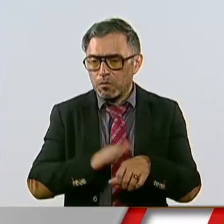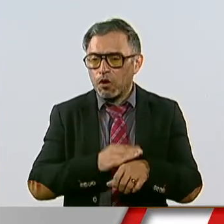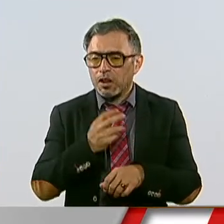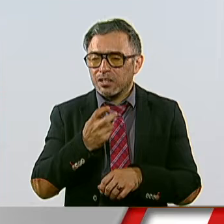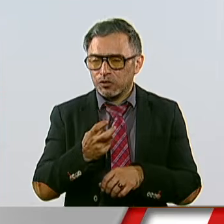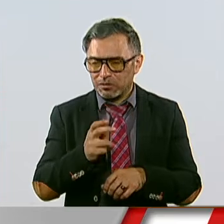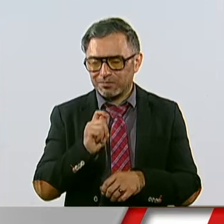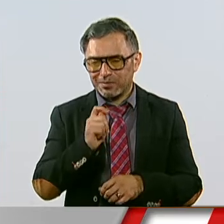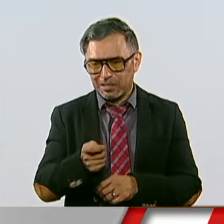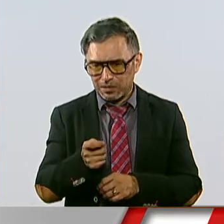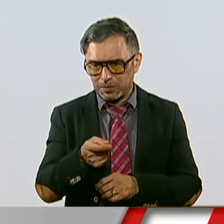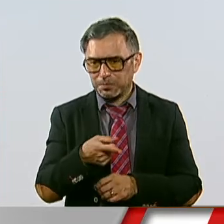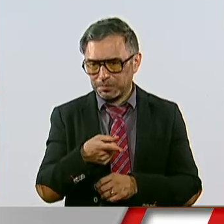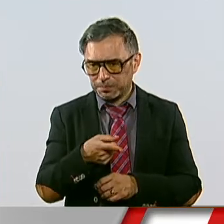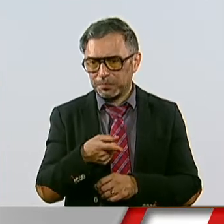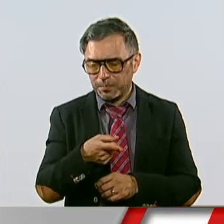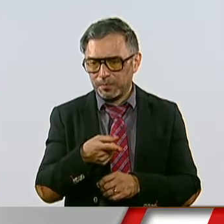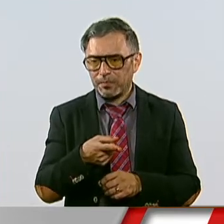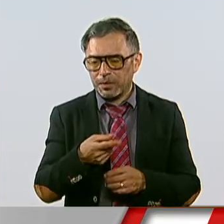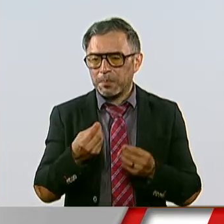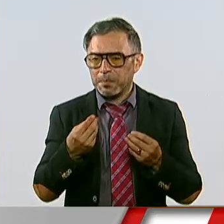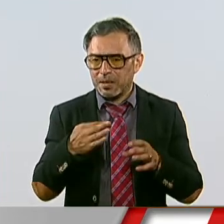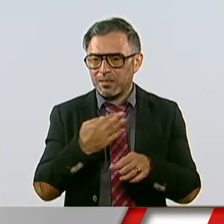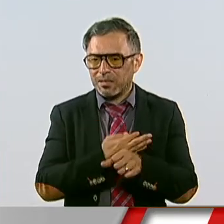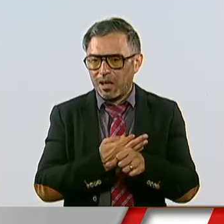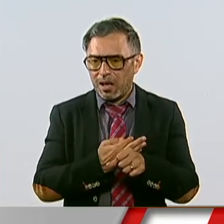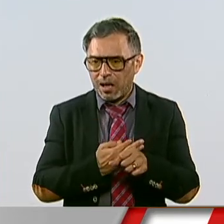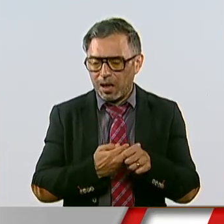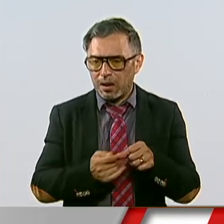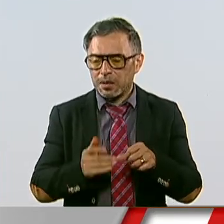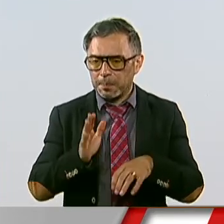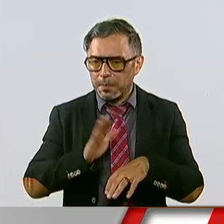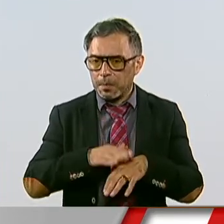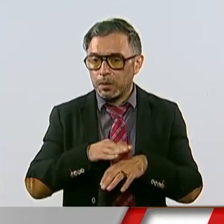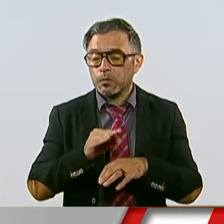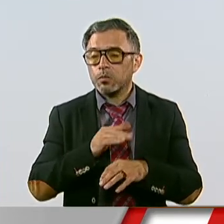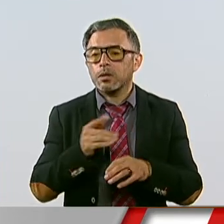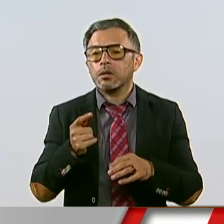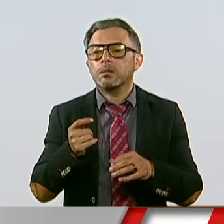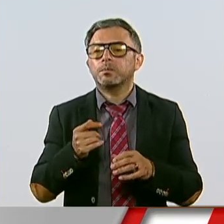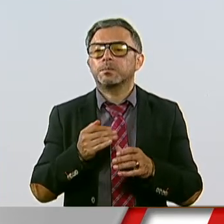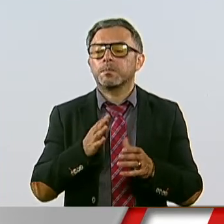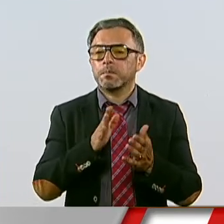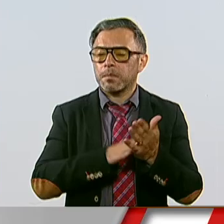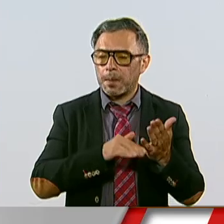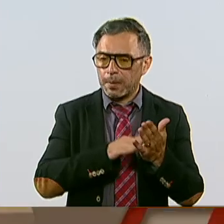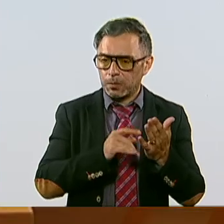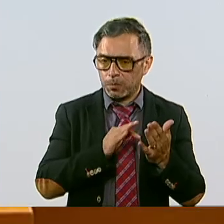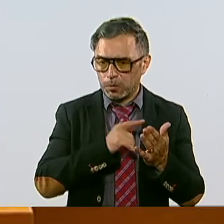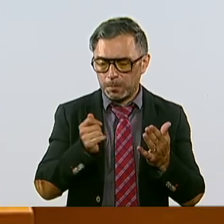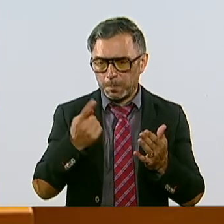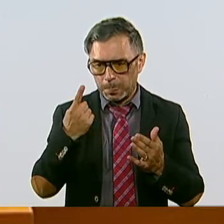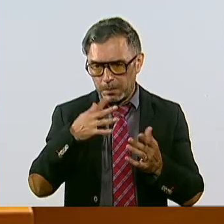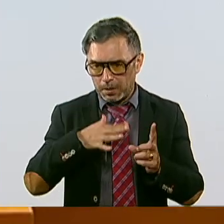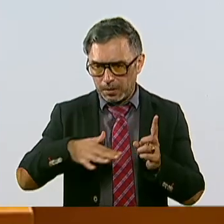un atraso cada vez mayor en la resolución de solicitudes de la condición de